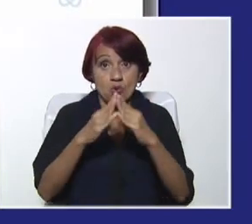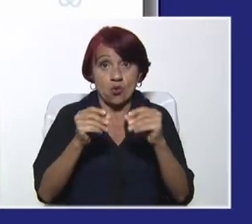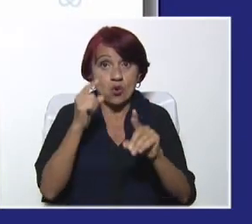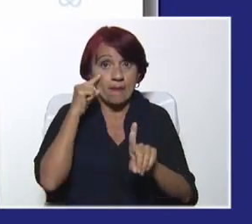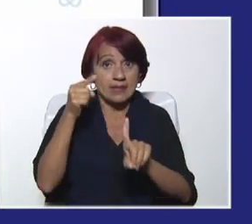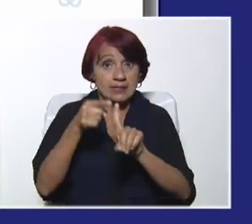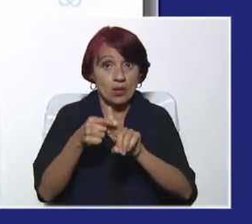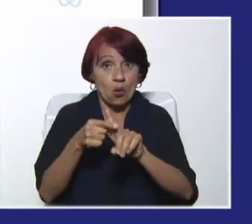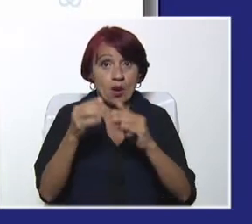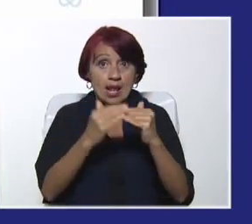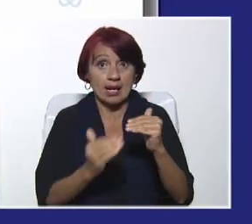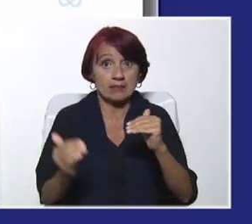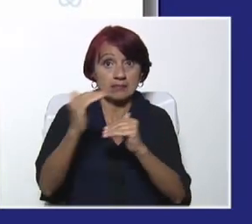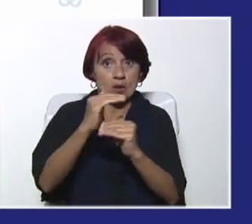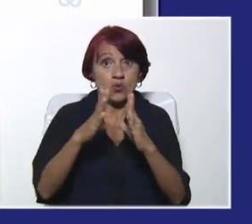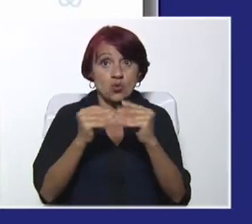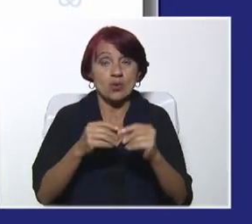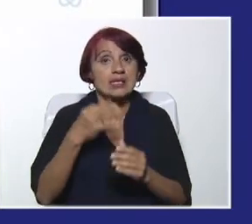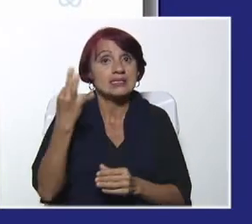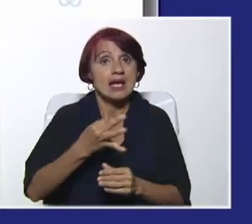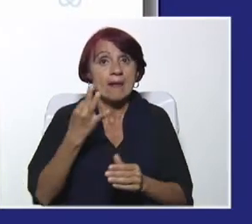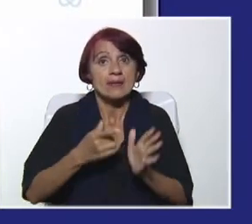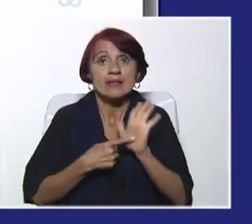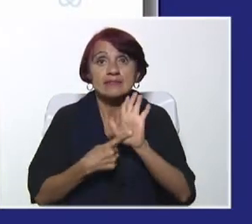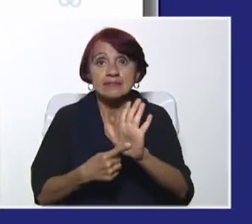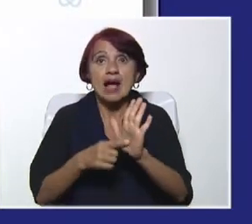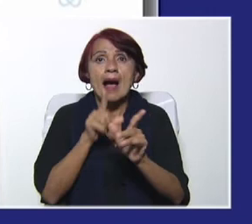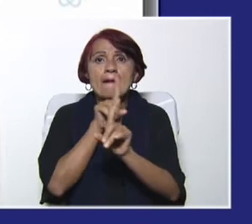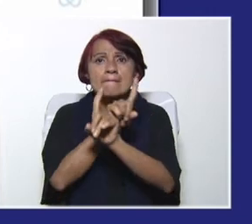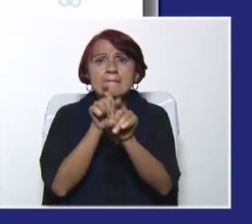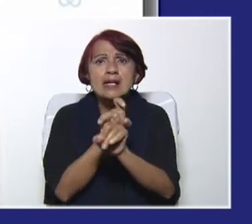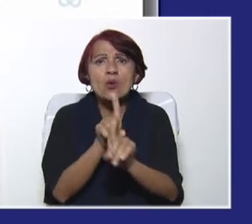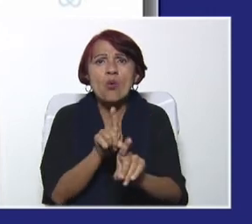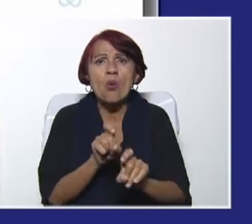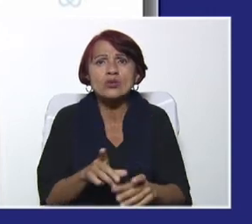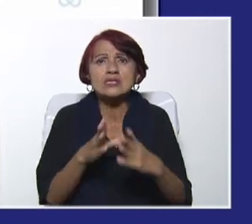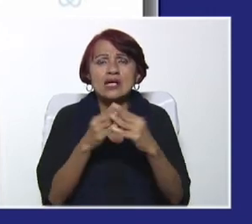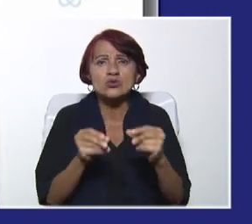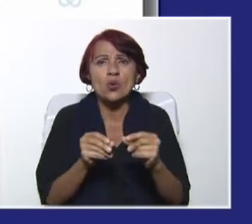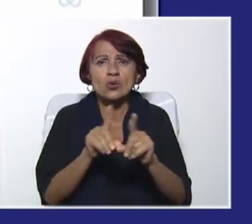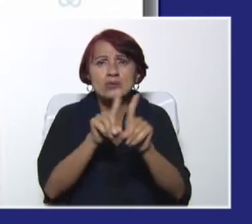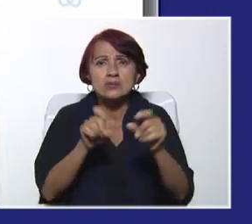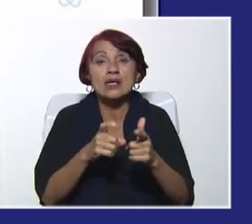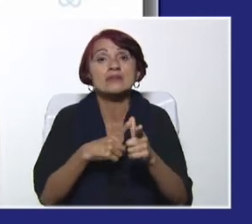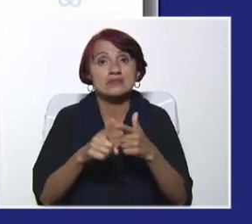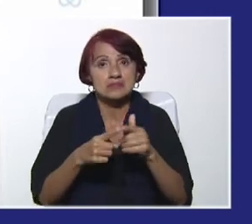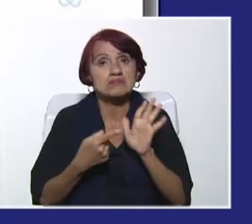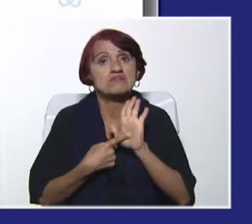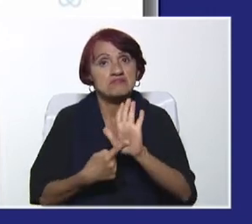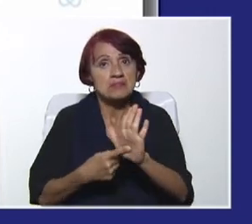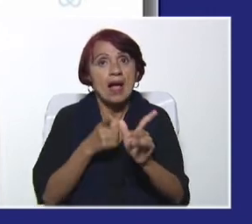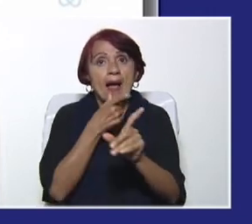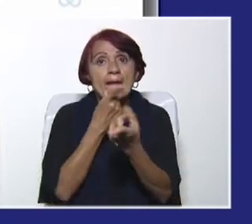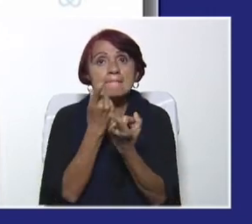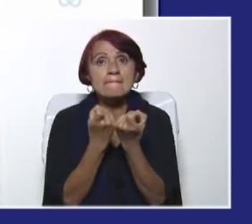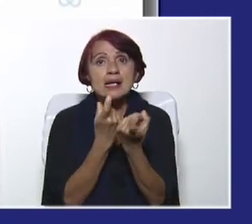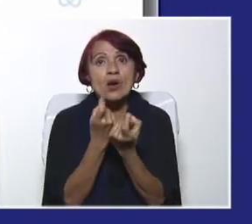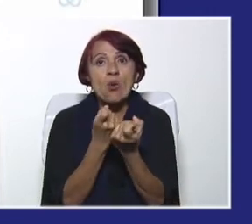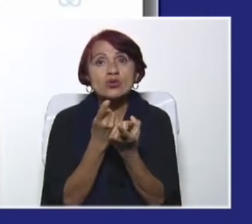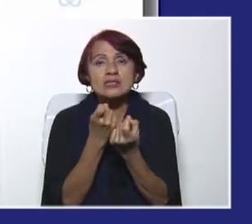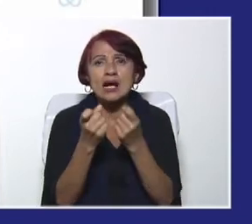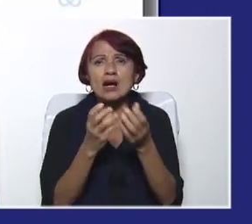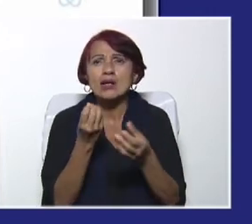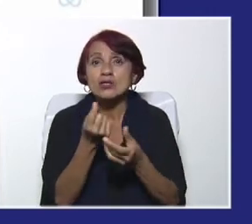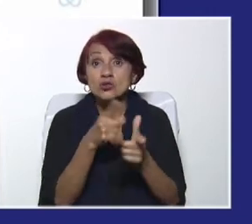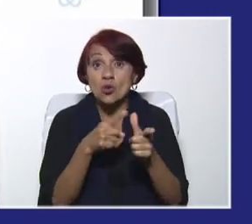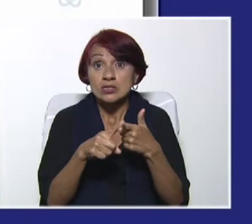específico a lo general, siempre permitirle hacer preguntas, y el hecho de permitirle hacer preguntas es donde va